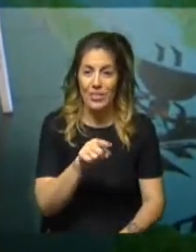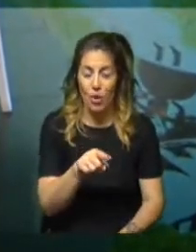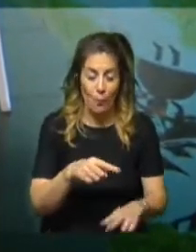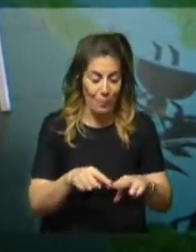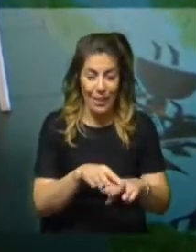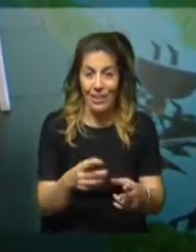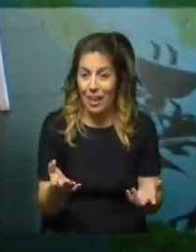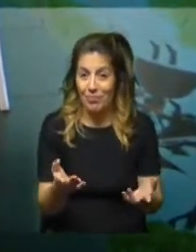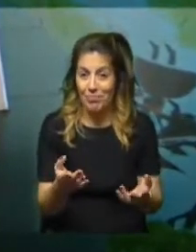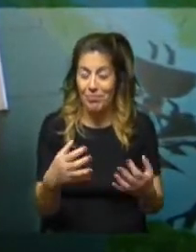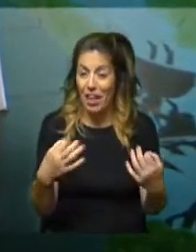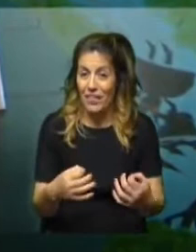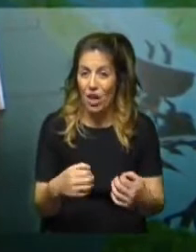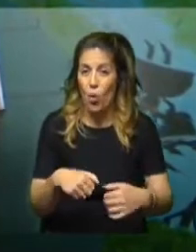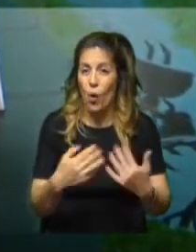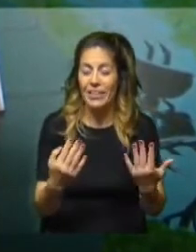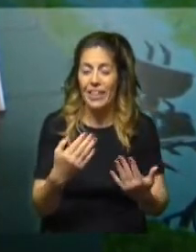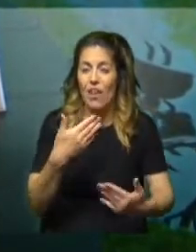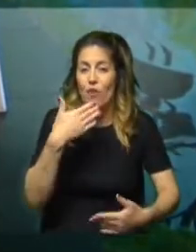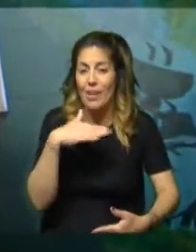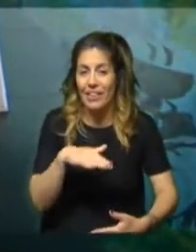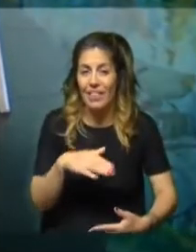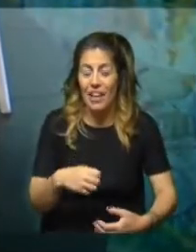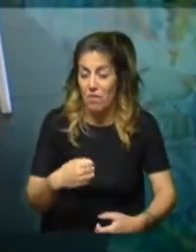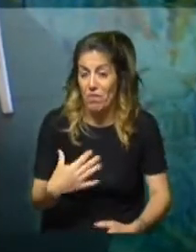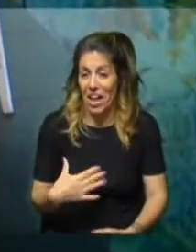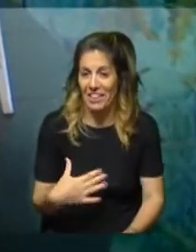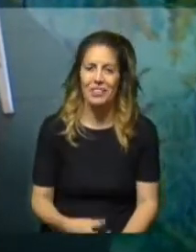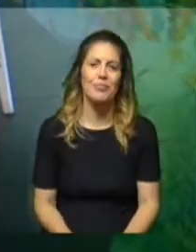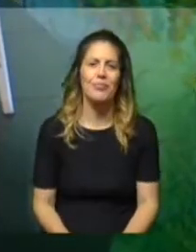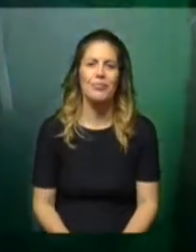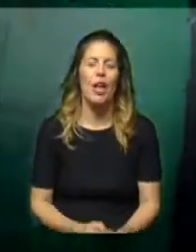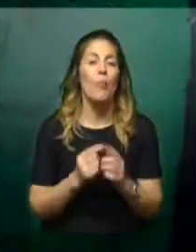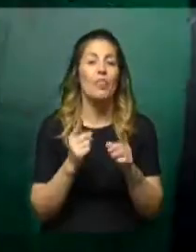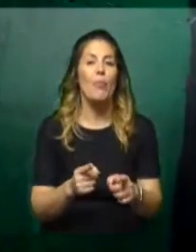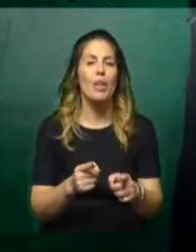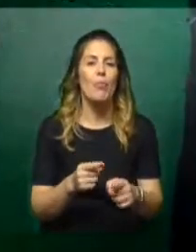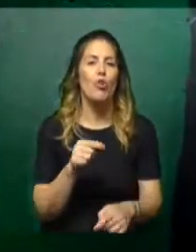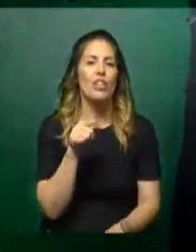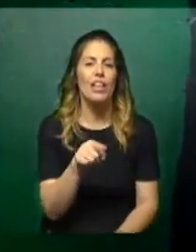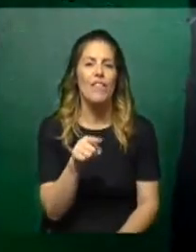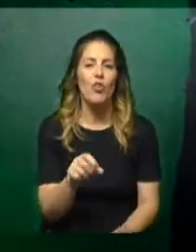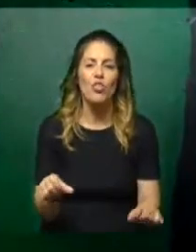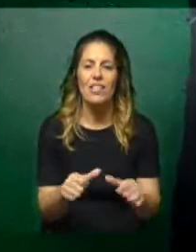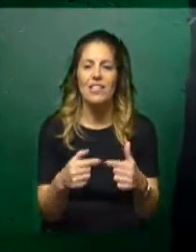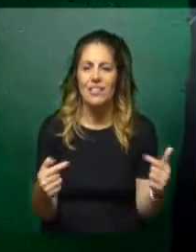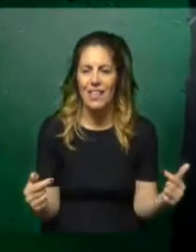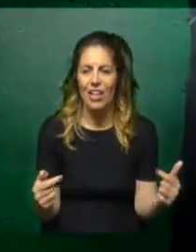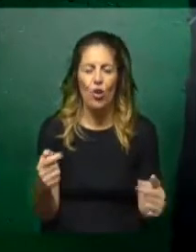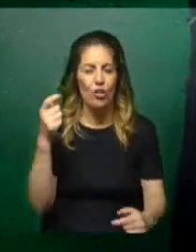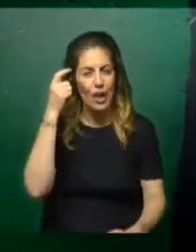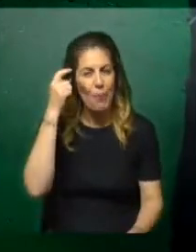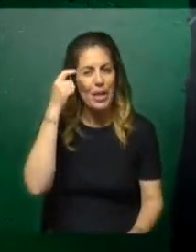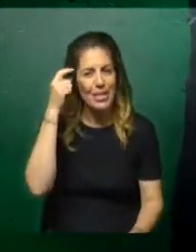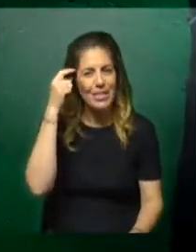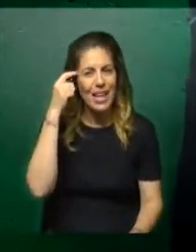está bien porque cualquier interpretación vale para más porque de repente vos haces algo que pensás que